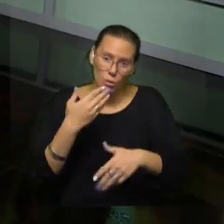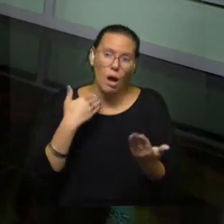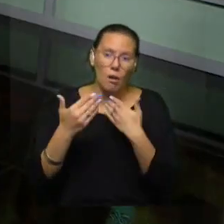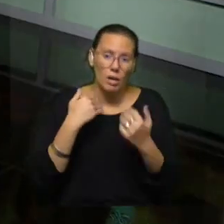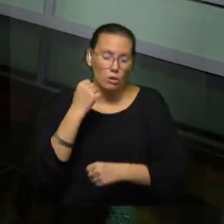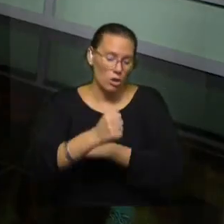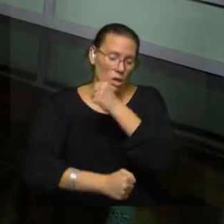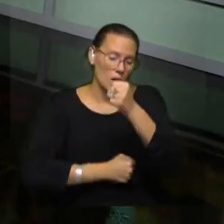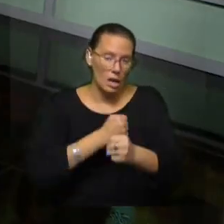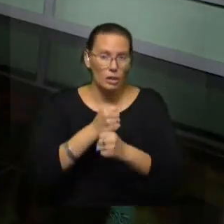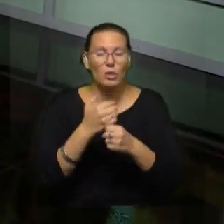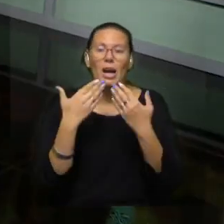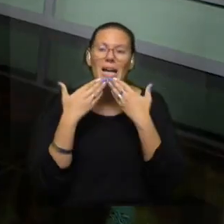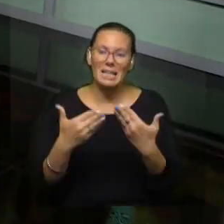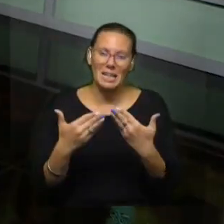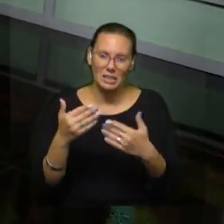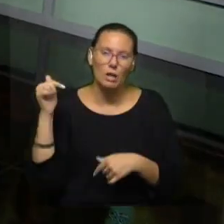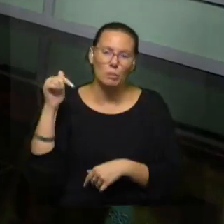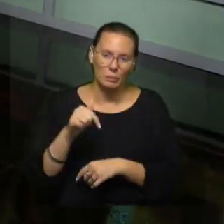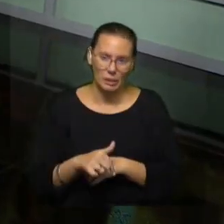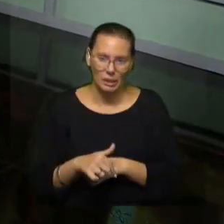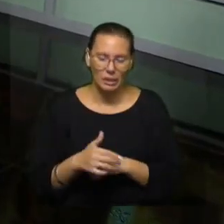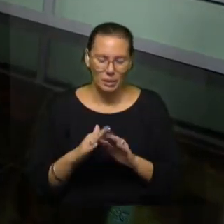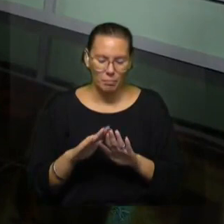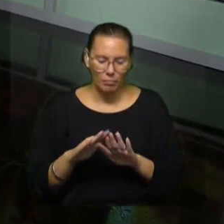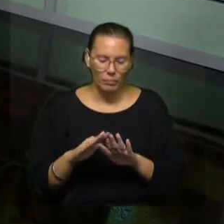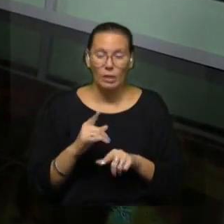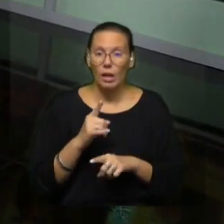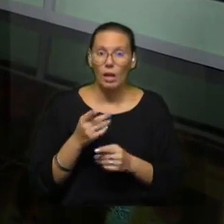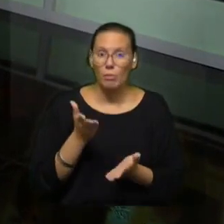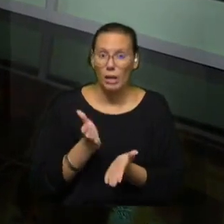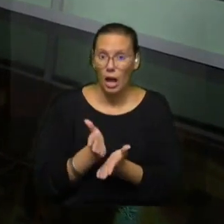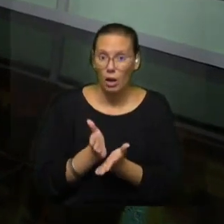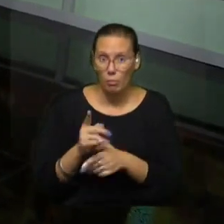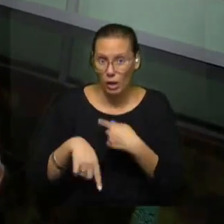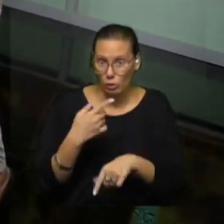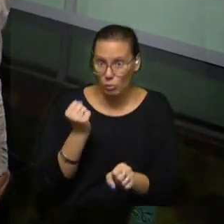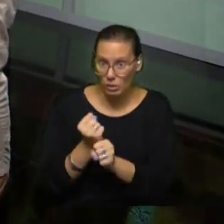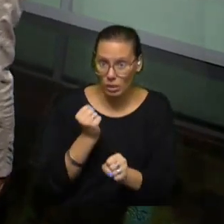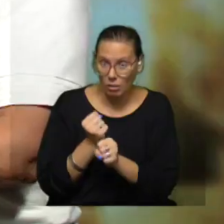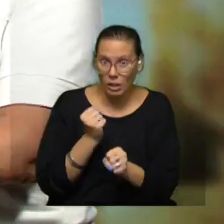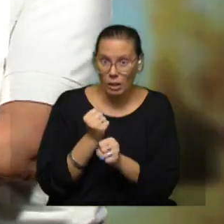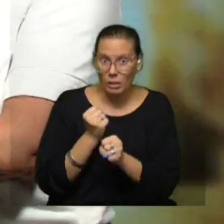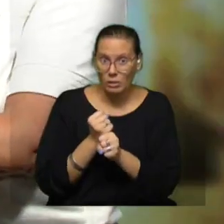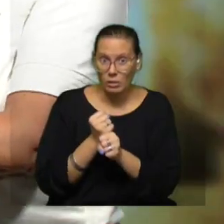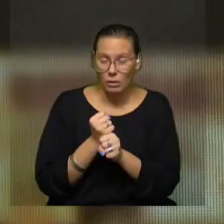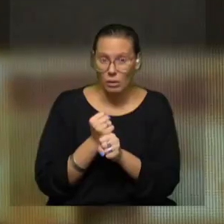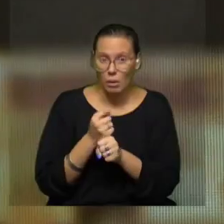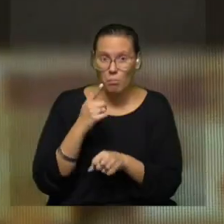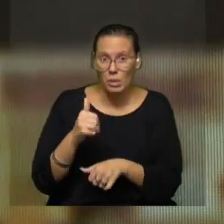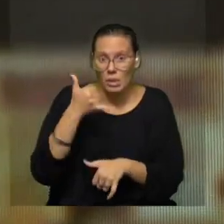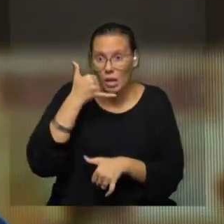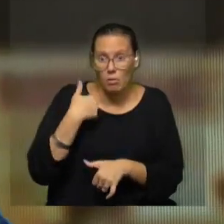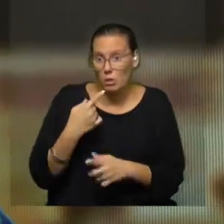del año. Así que muchas gracias por haber estado hoy acá. Mateo, vas a tener colaboraciones con nosotros. Seguirás trabajando. Mi teléfono estaba